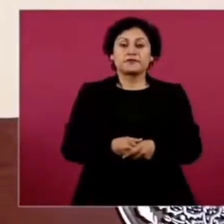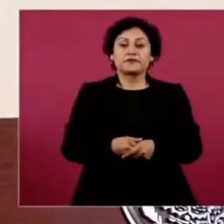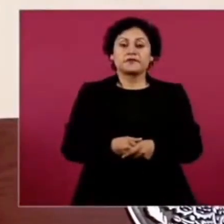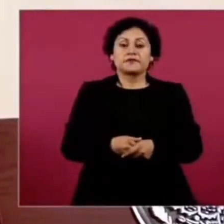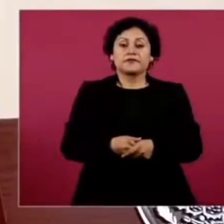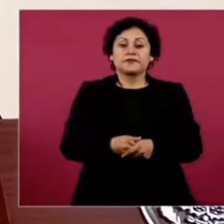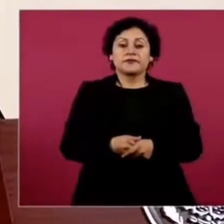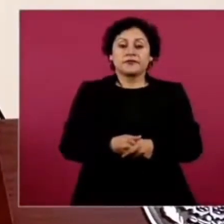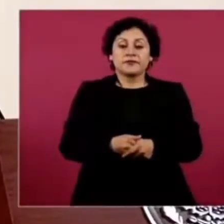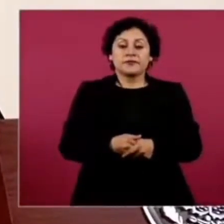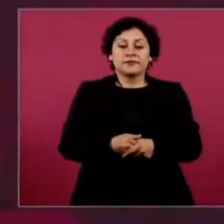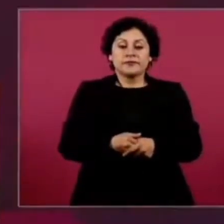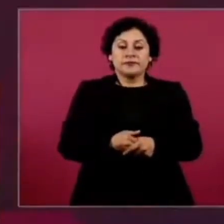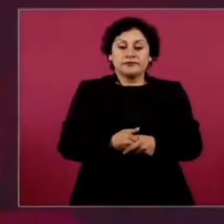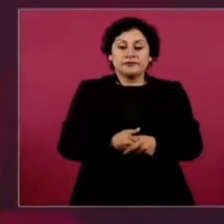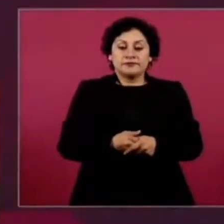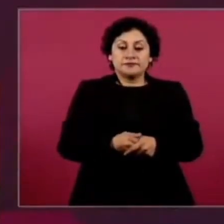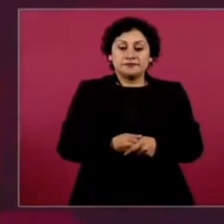no